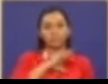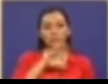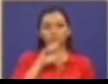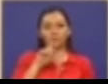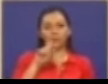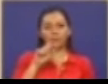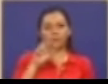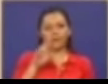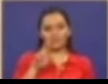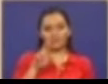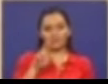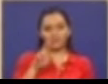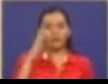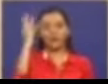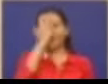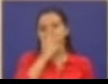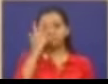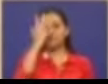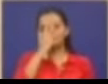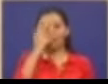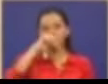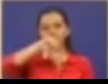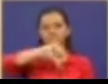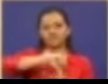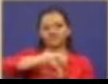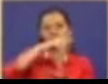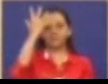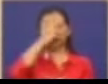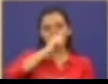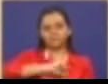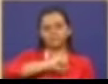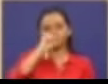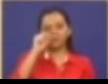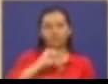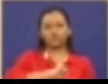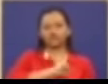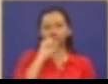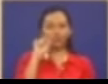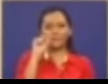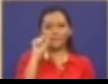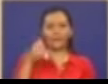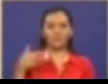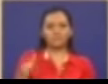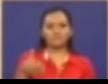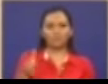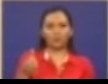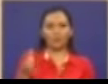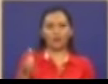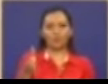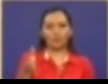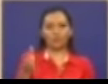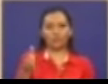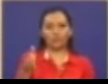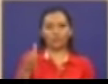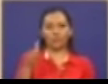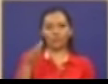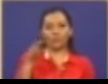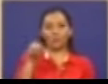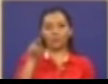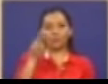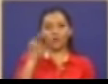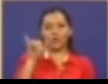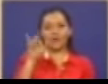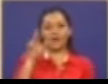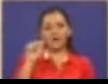Escobar. Esmeraldas ganó la capital, Esmeraldas, con el restaurante Super Encebollado y su